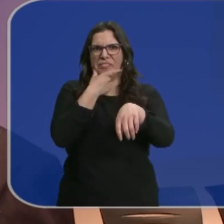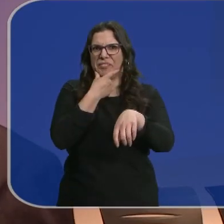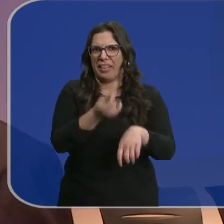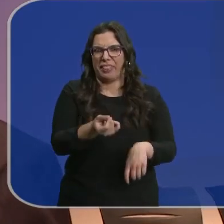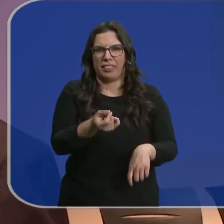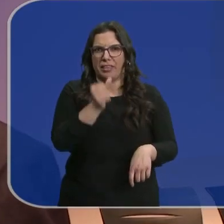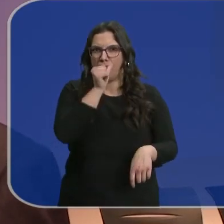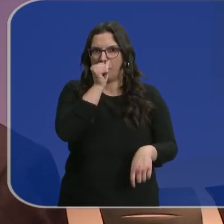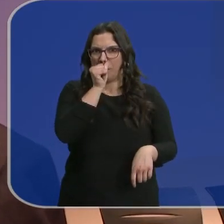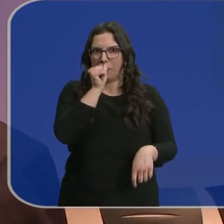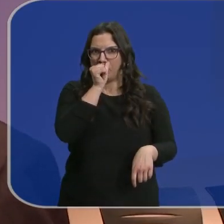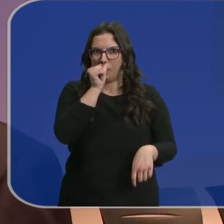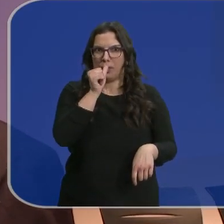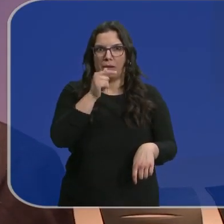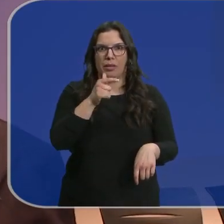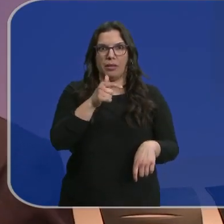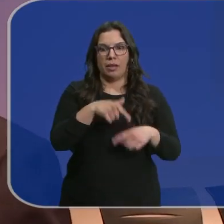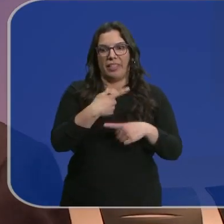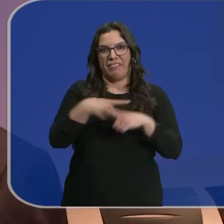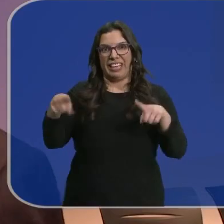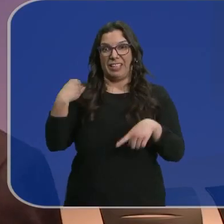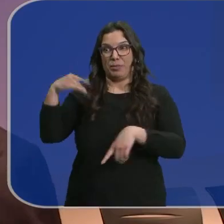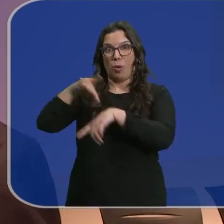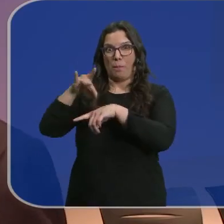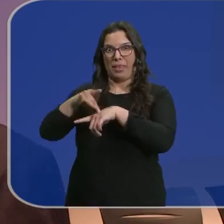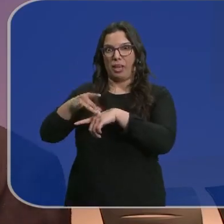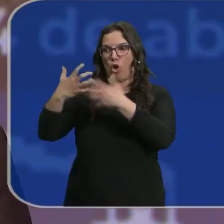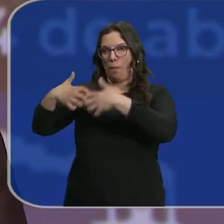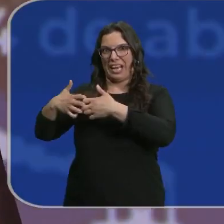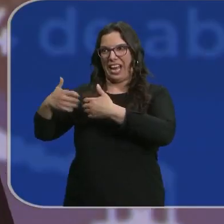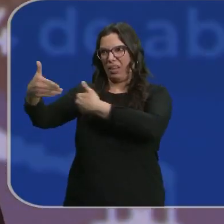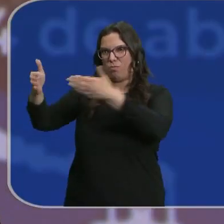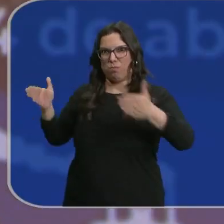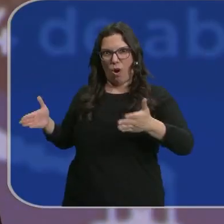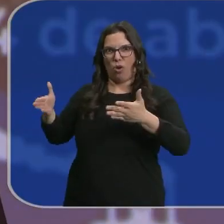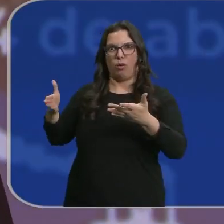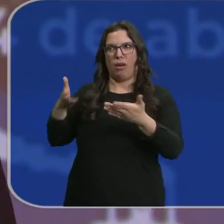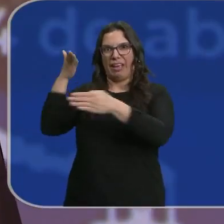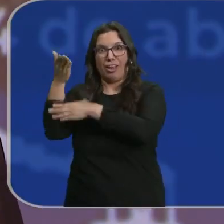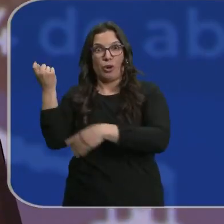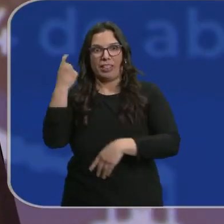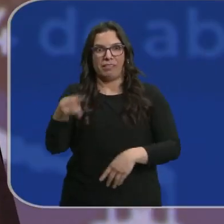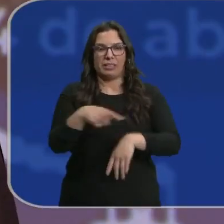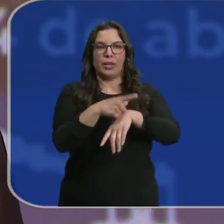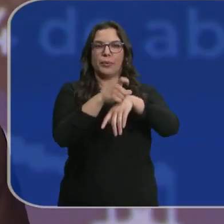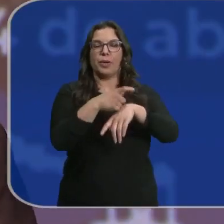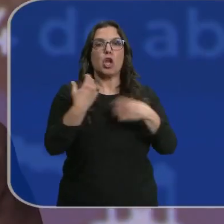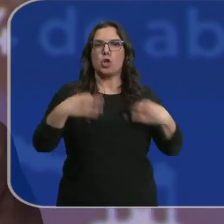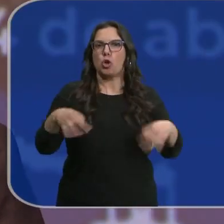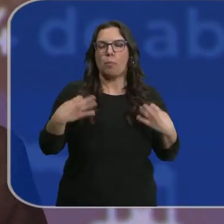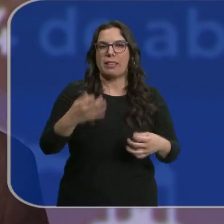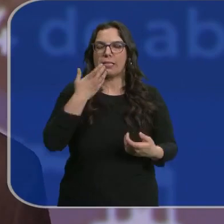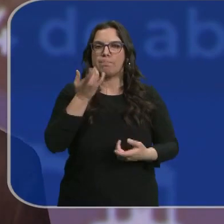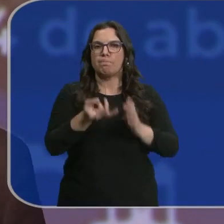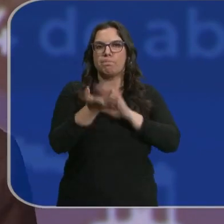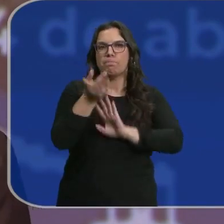potencial de un aparato de 30 kilos que está en la consulta. Seguir documentando normalidad ante cualquier